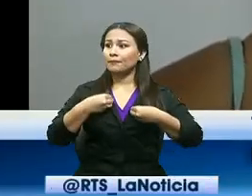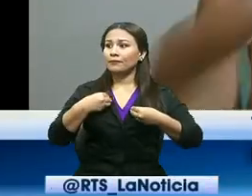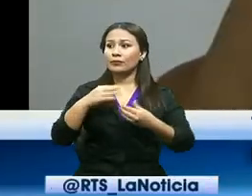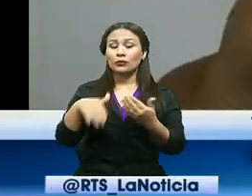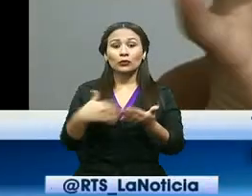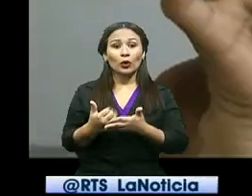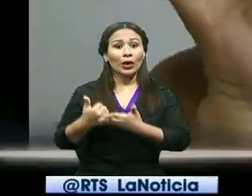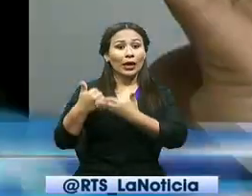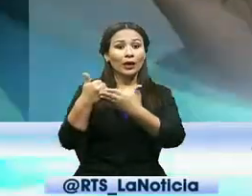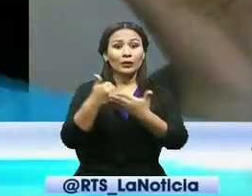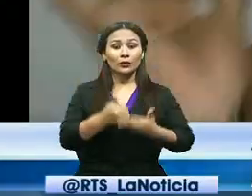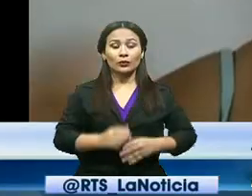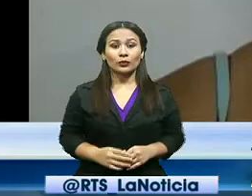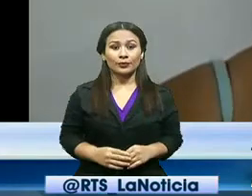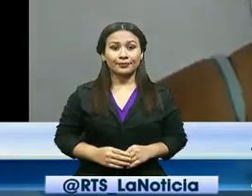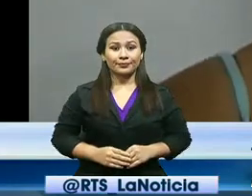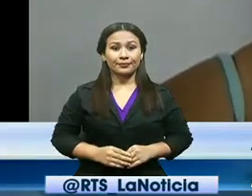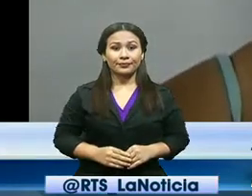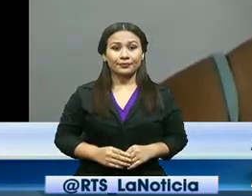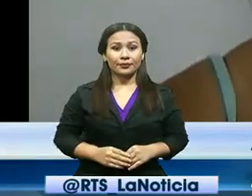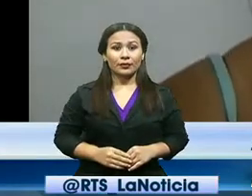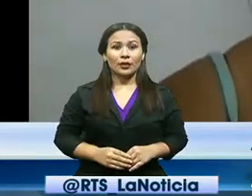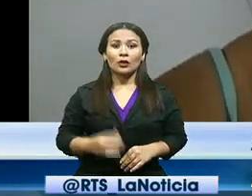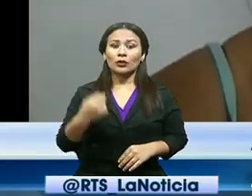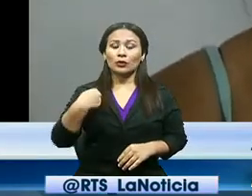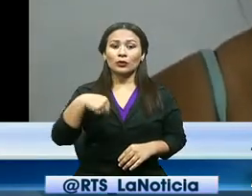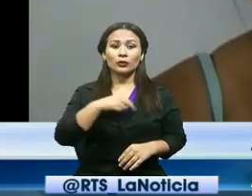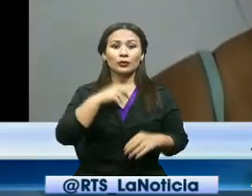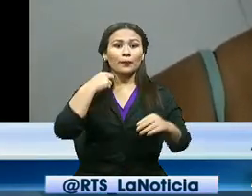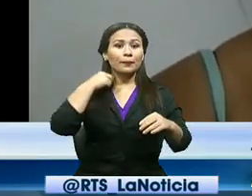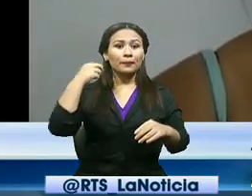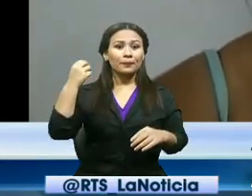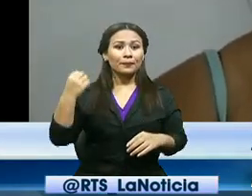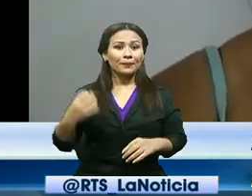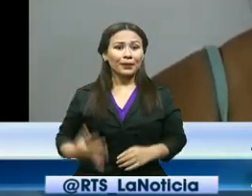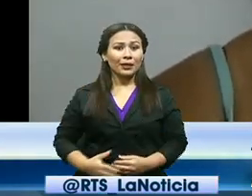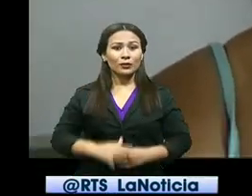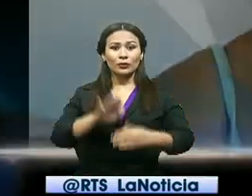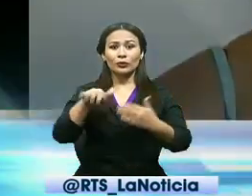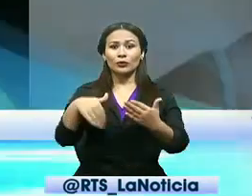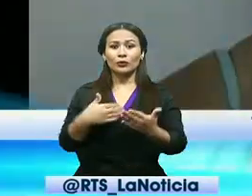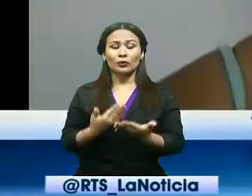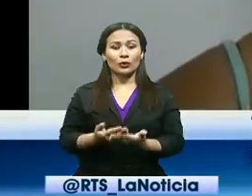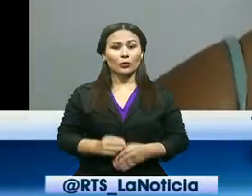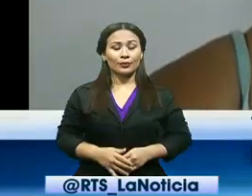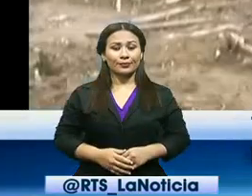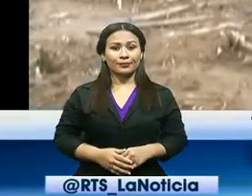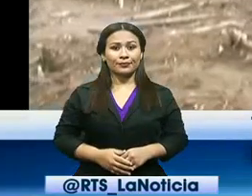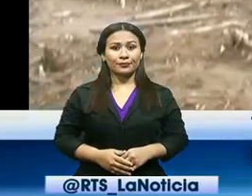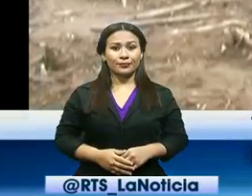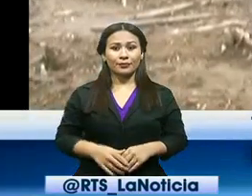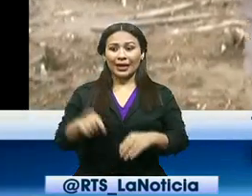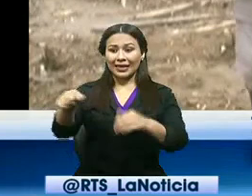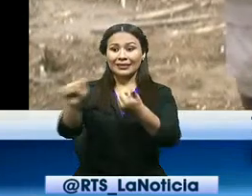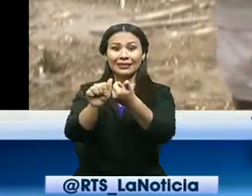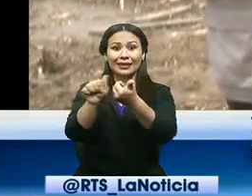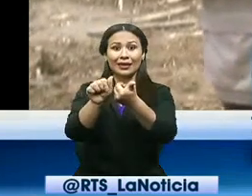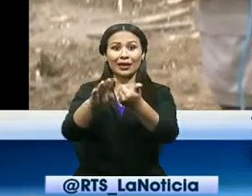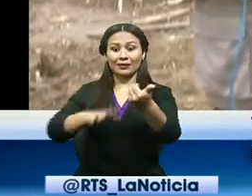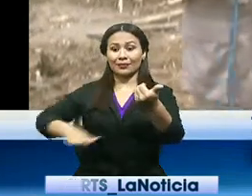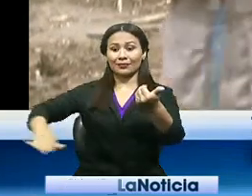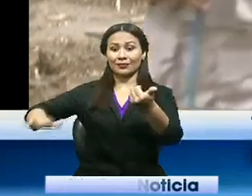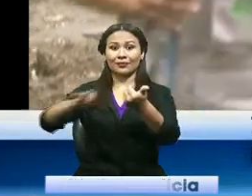todo. Ya no puedo ni pasar ni por adentro. Estamos en la olla del estero. Así se encuentran